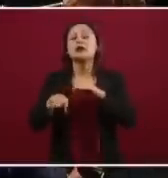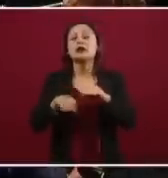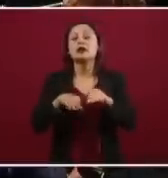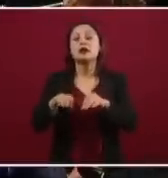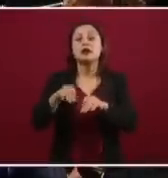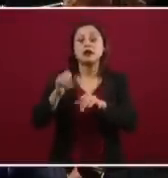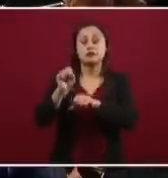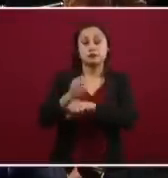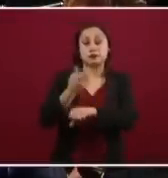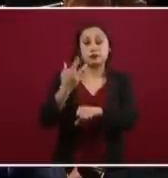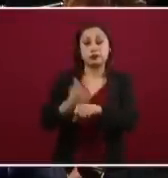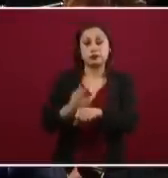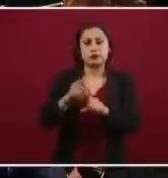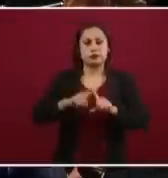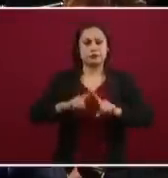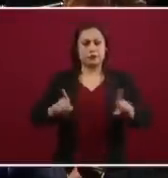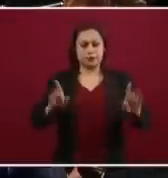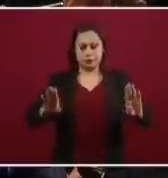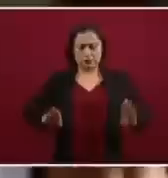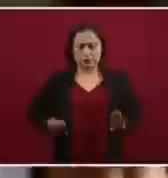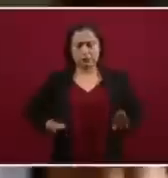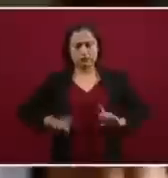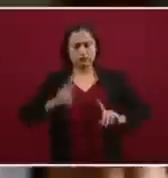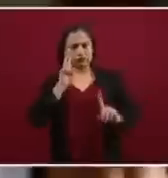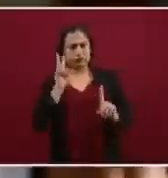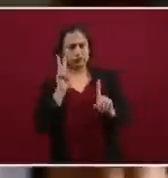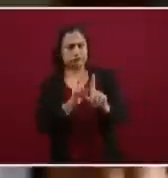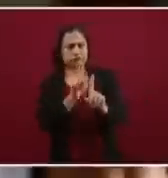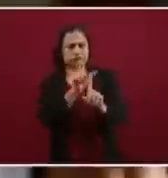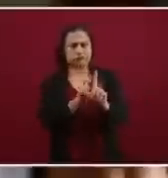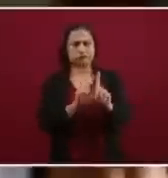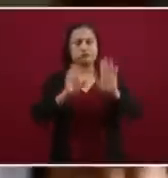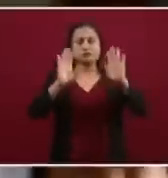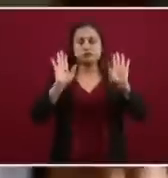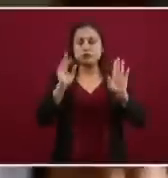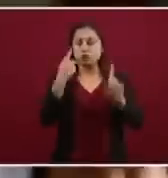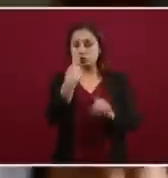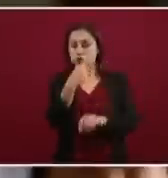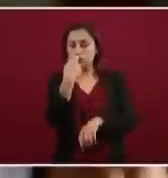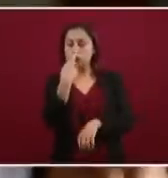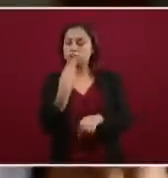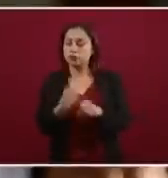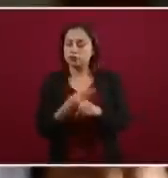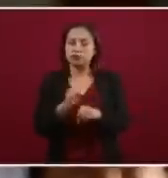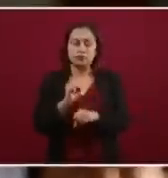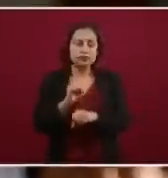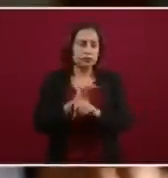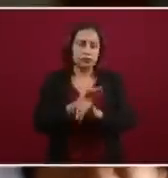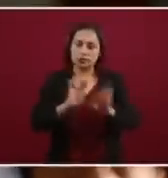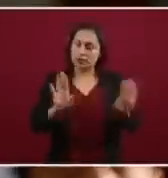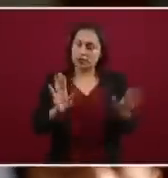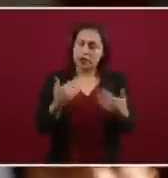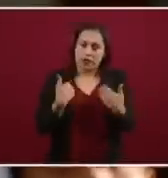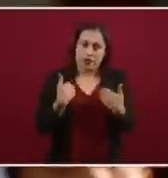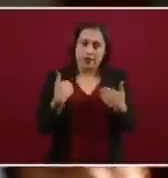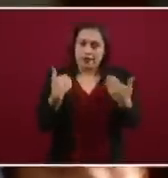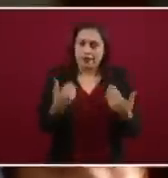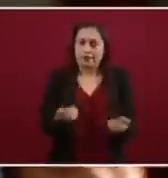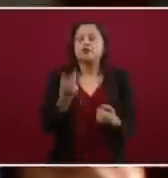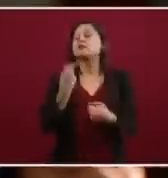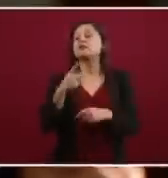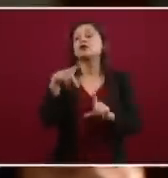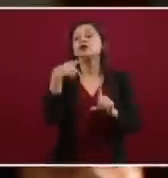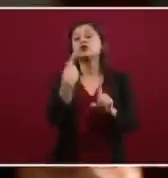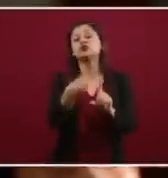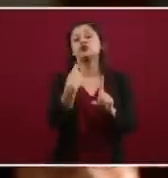Incluso más allá de las responsabilidades que pueden ser polémicas, más allá de eso, por cuestión personal, digamos, por lo trastocado que está